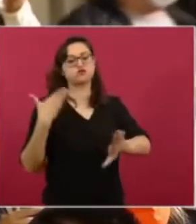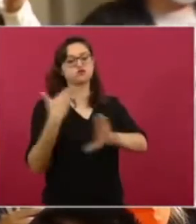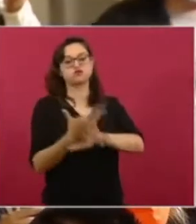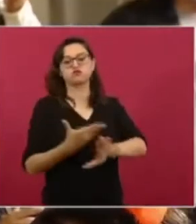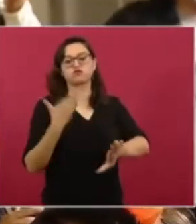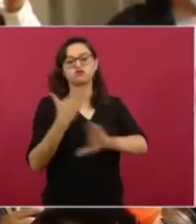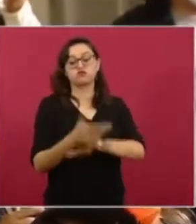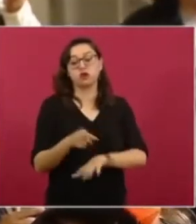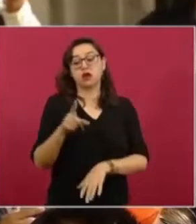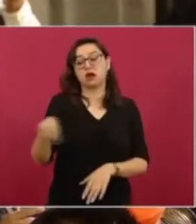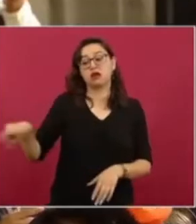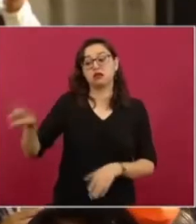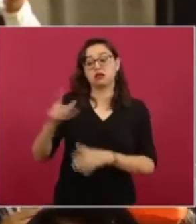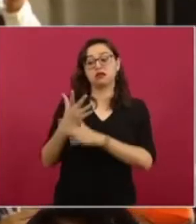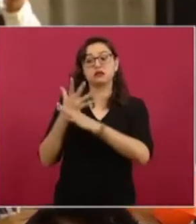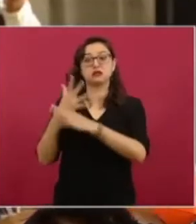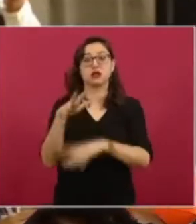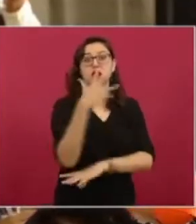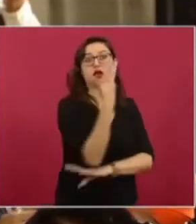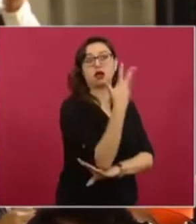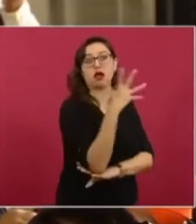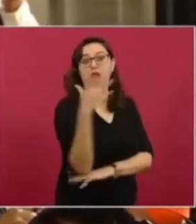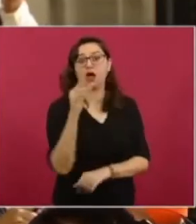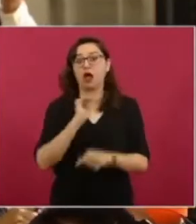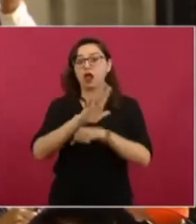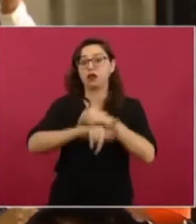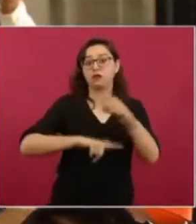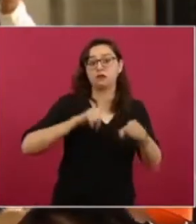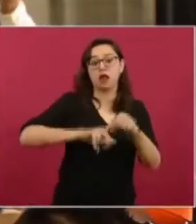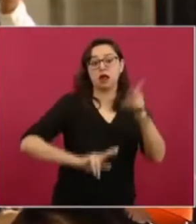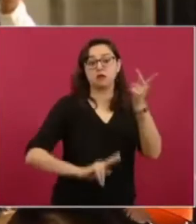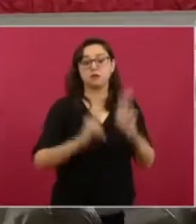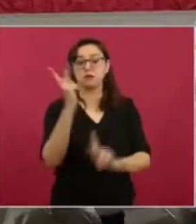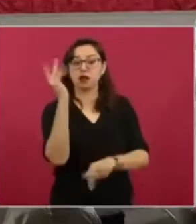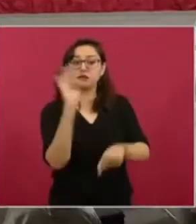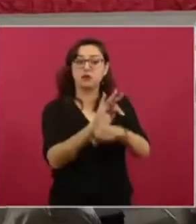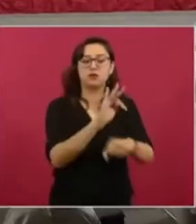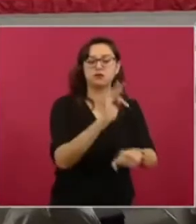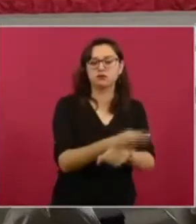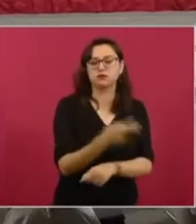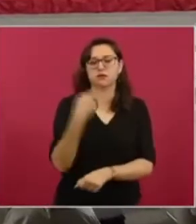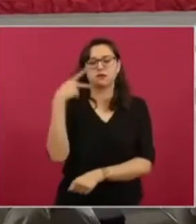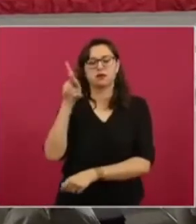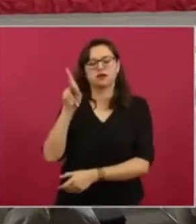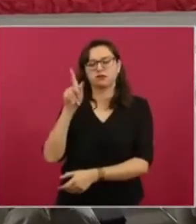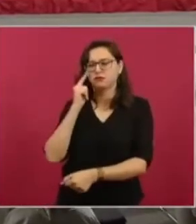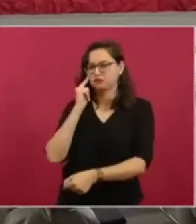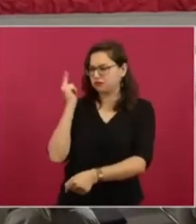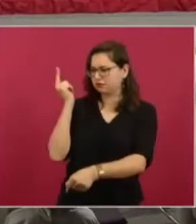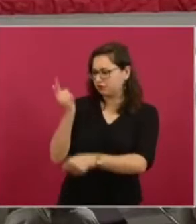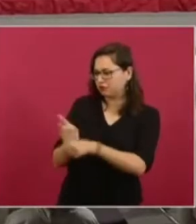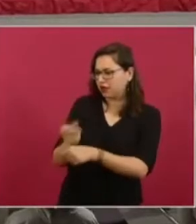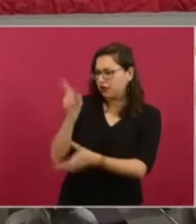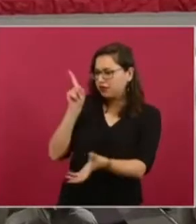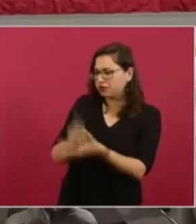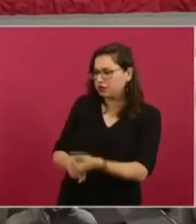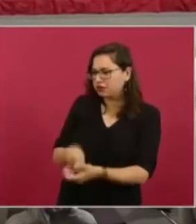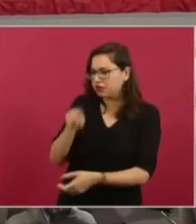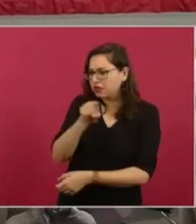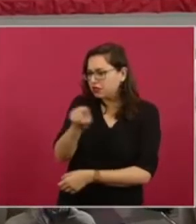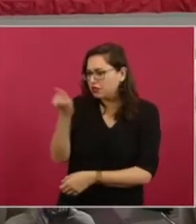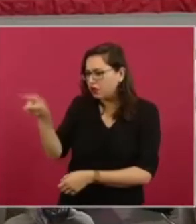Sin embargo, hemos detectado que se trata de una serie de políticos y empresarios que están defendiendo